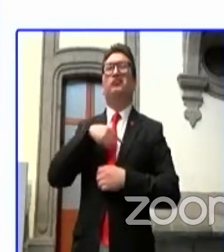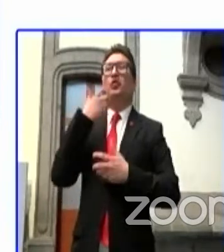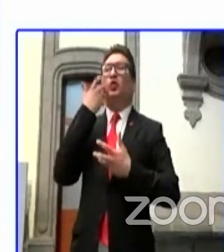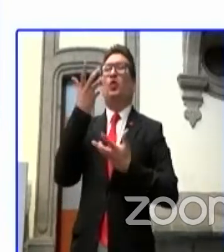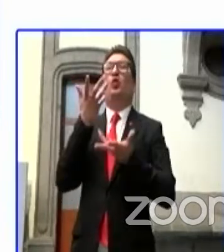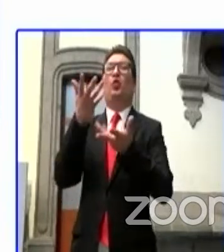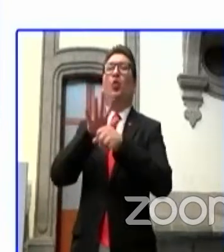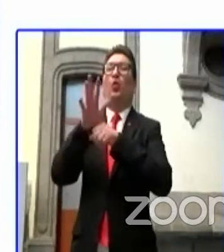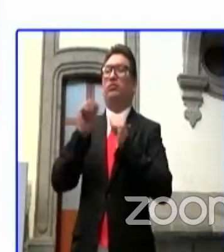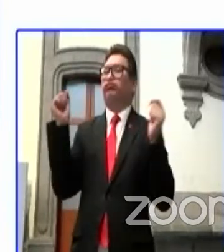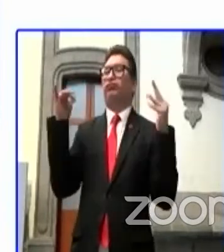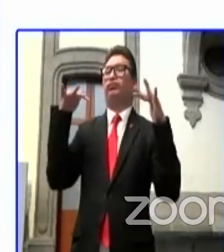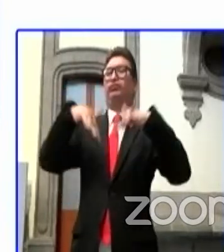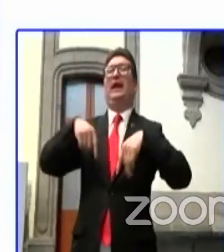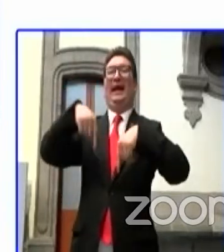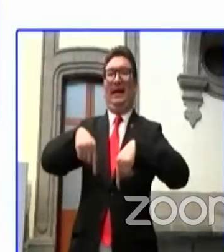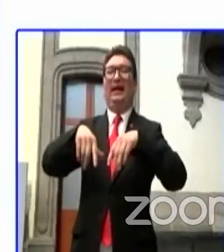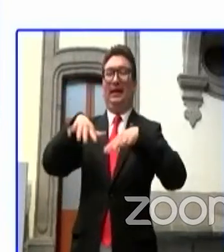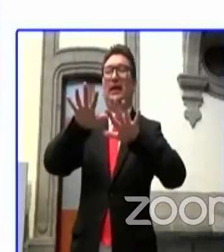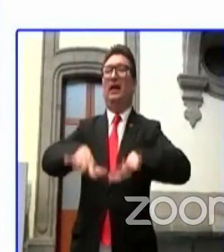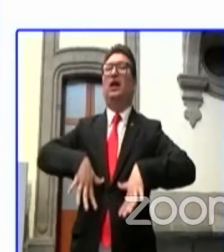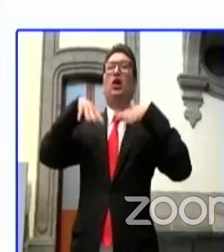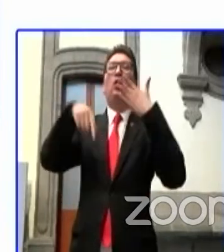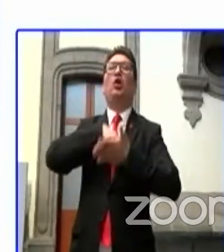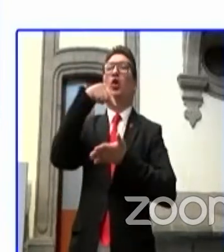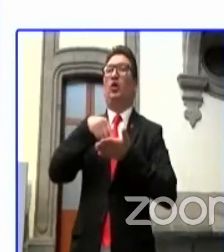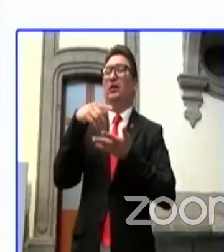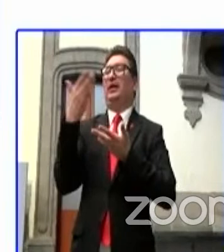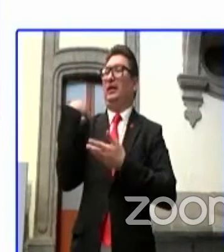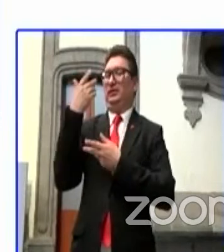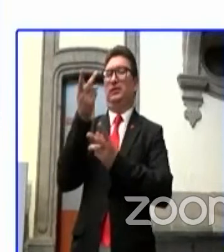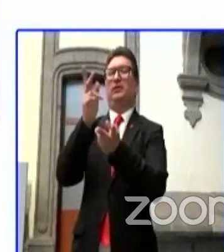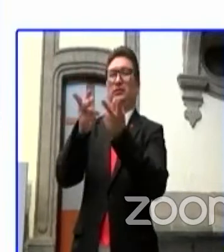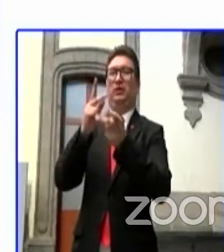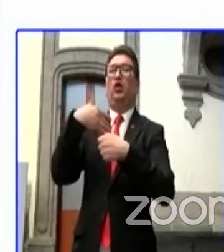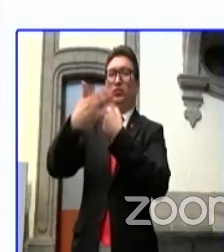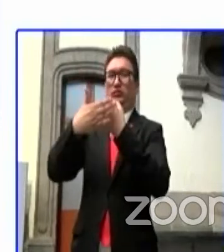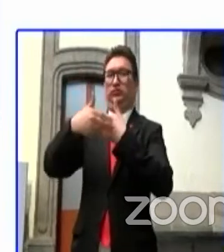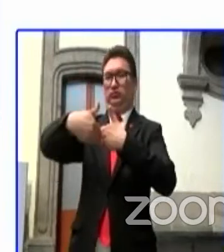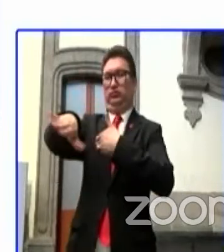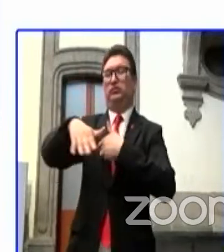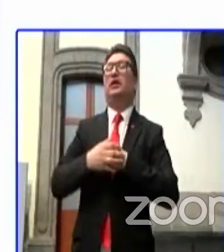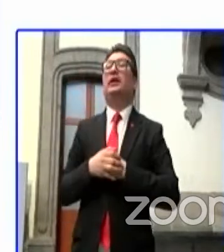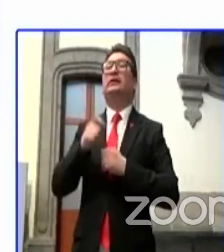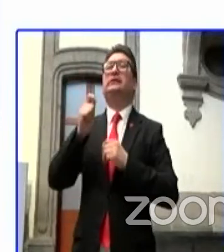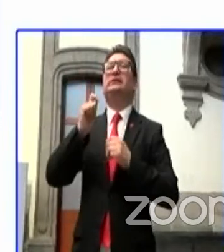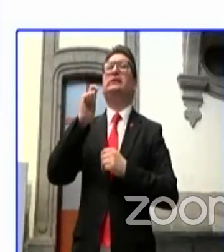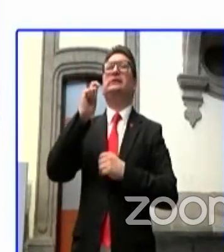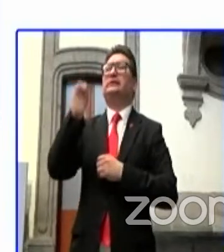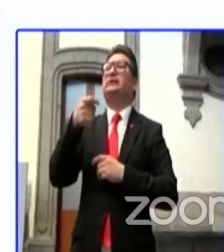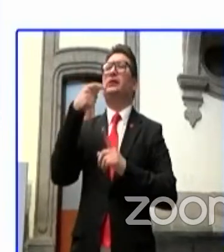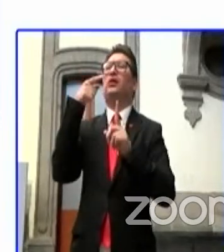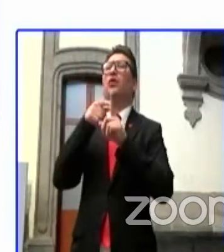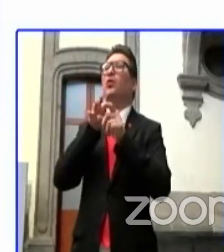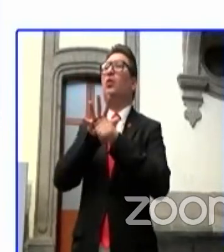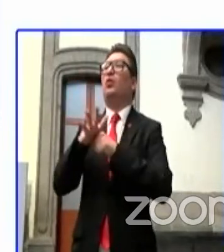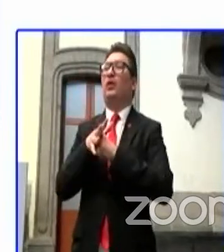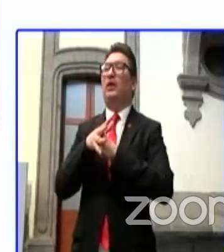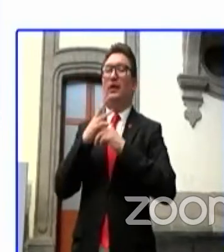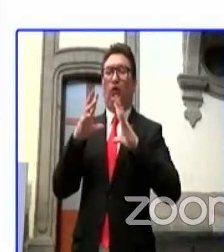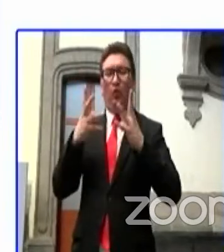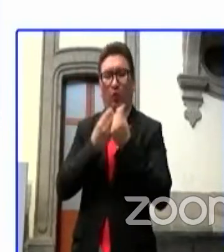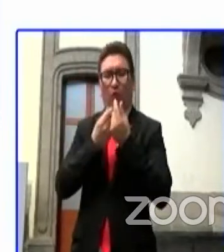espacio. Tener este espacio, sobre todo, ya lo platicaremos más adelante, sobre todo para buscar